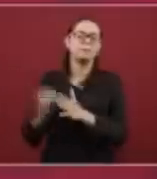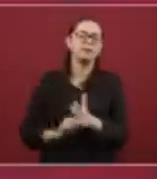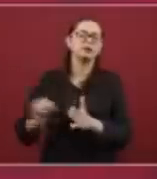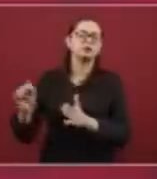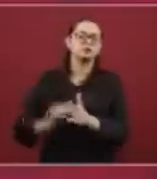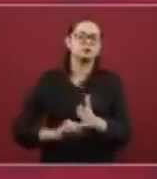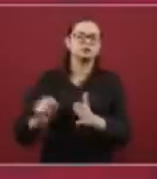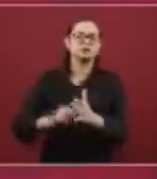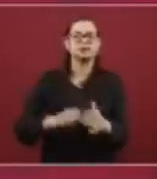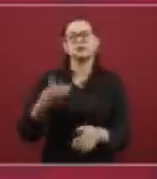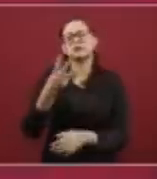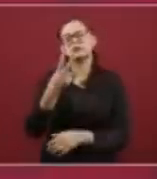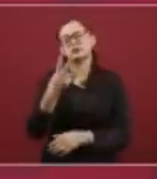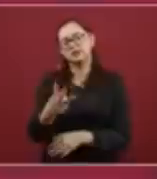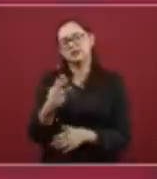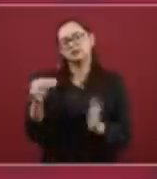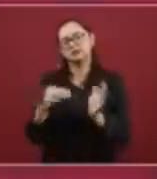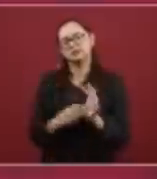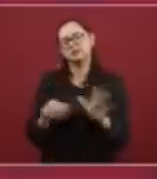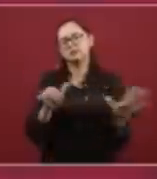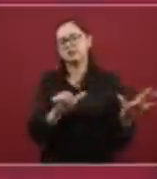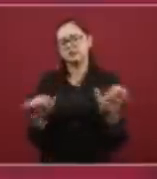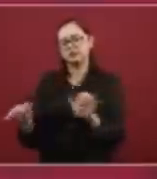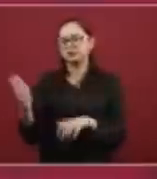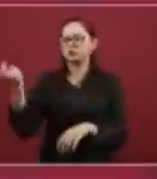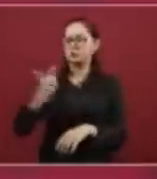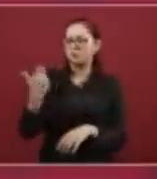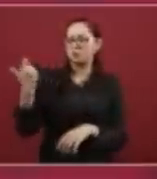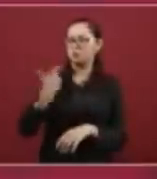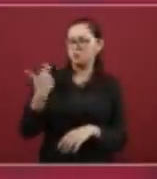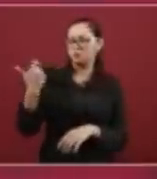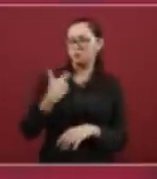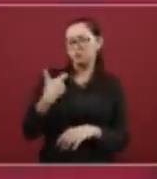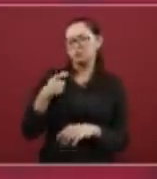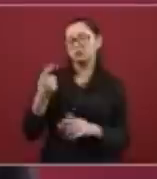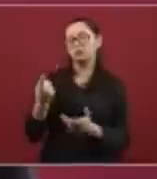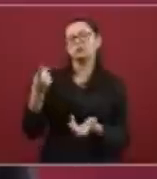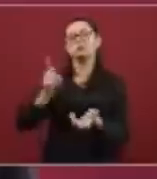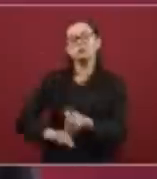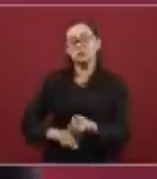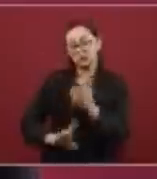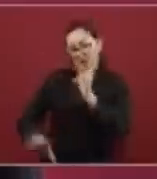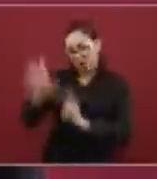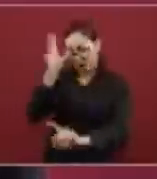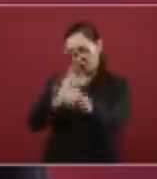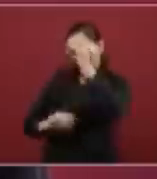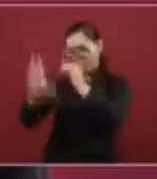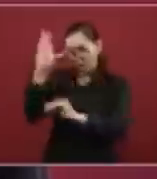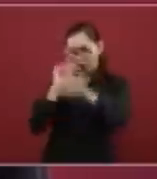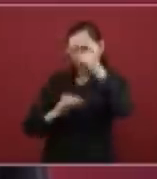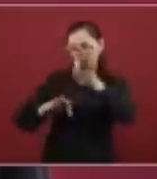3,600 pesos mensuales mientras se están capacitando para el trabajo.